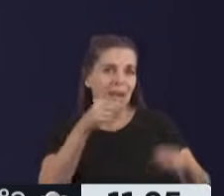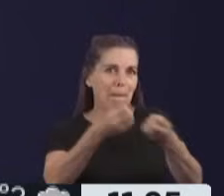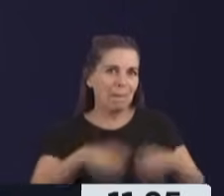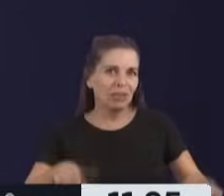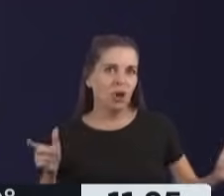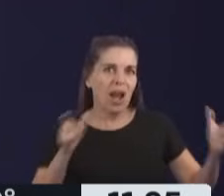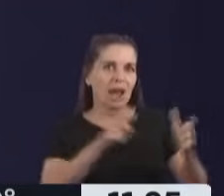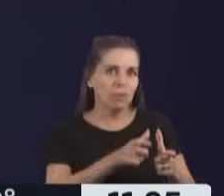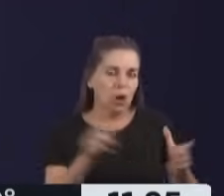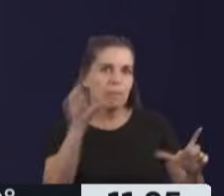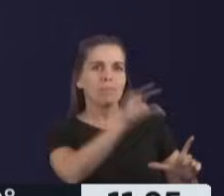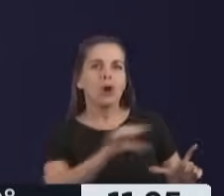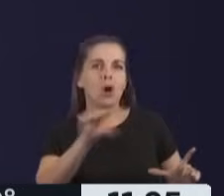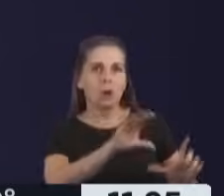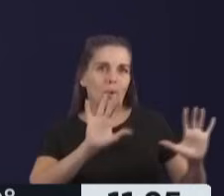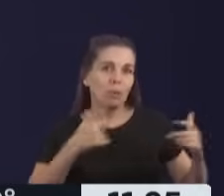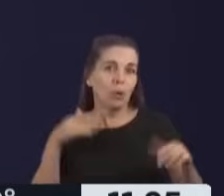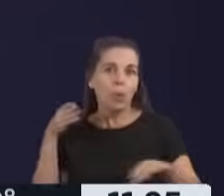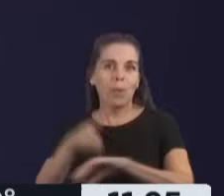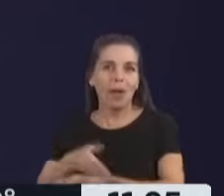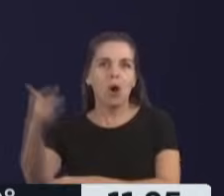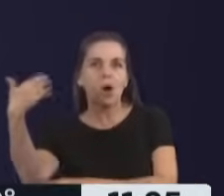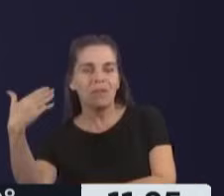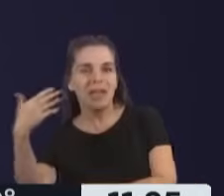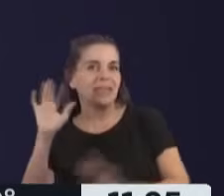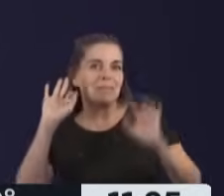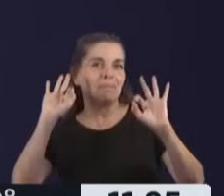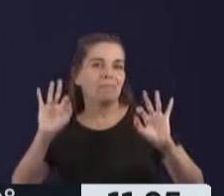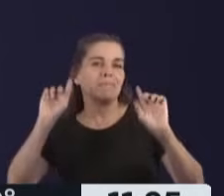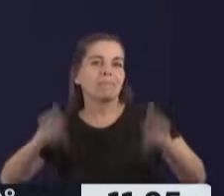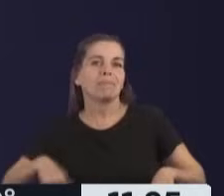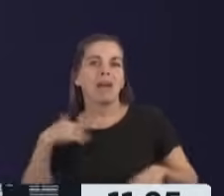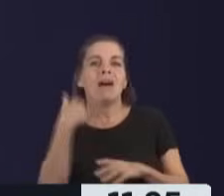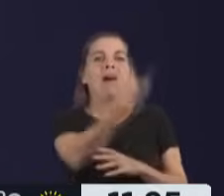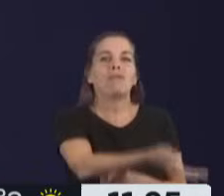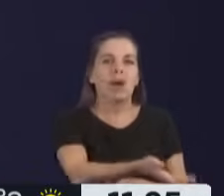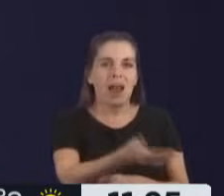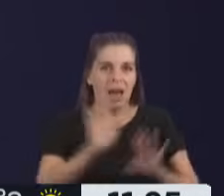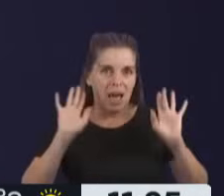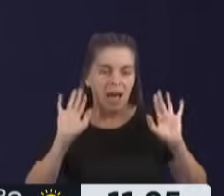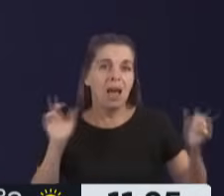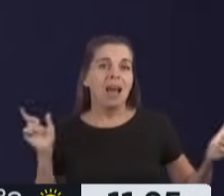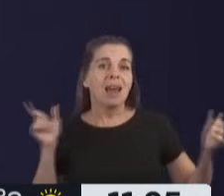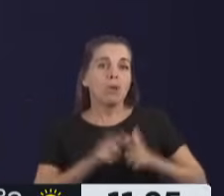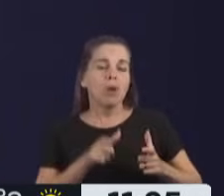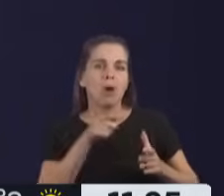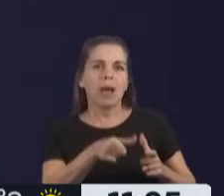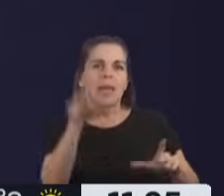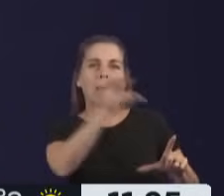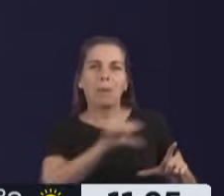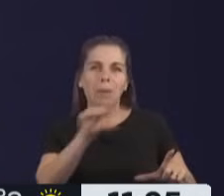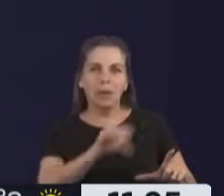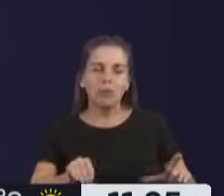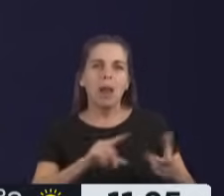que obviamente entro a la conferencia y pierdo contacto con lo que pasa fuera de la sala. Reunión en la que van a estar